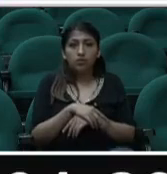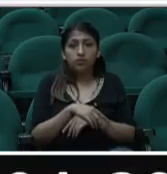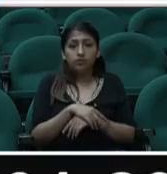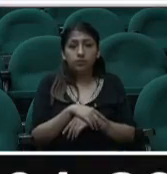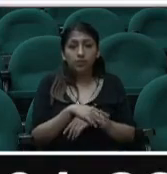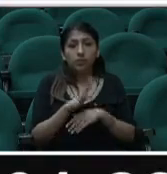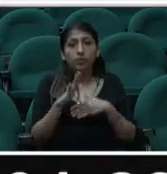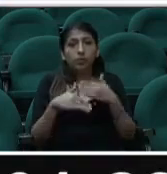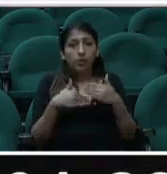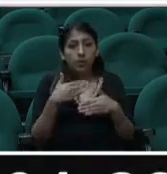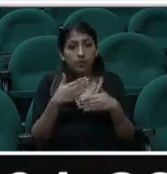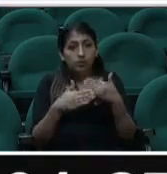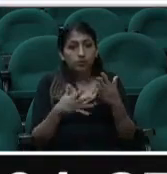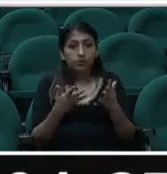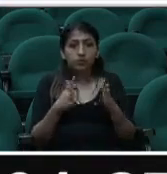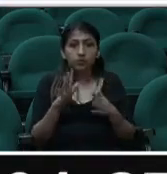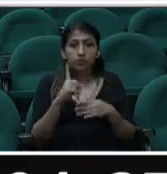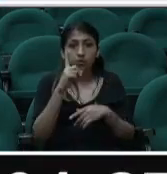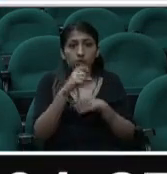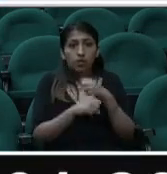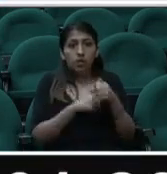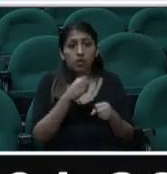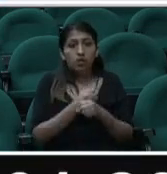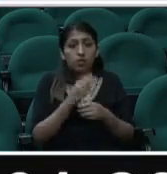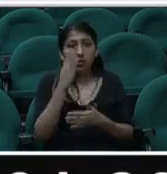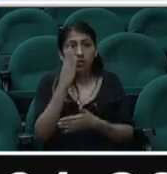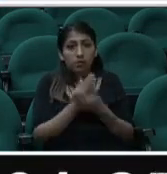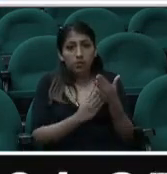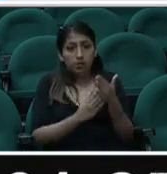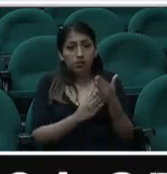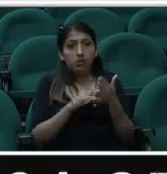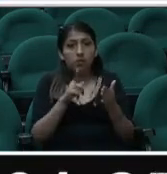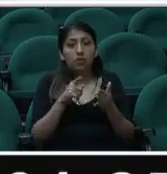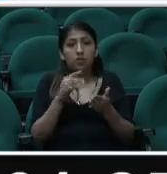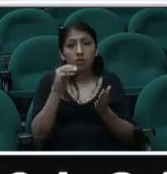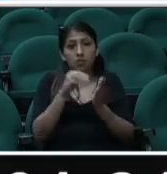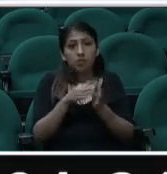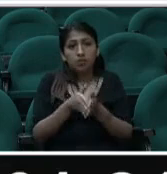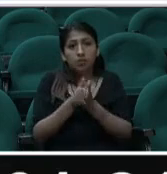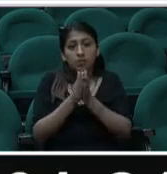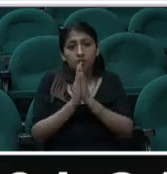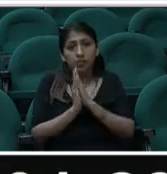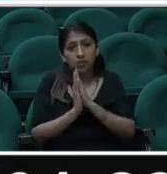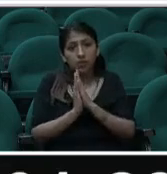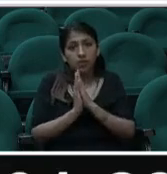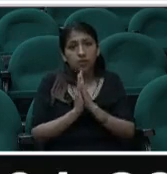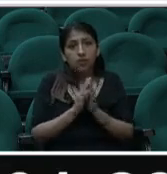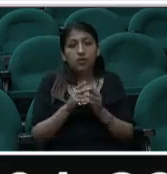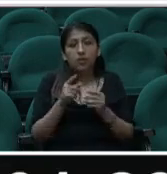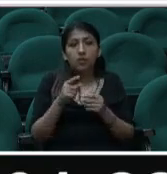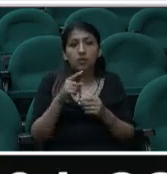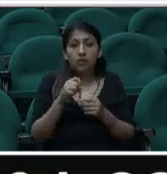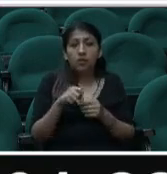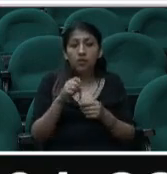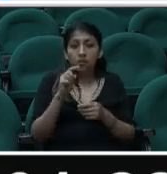toma un proceso de paso menos un año y medio y en el que conseguiremos esta enmienda y definitivamente esto permitirá que